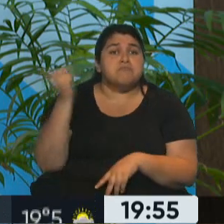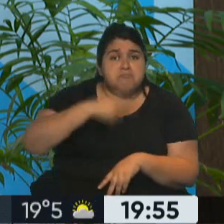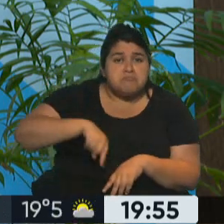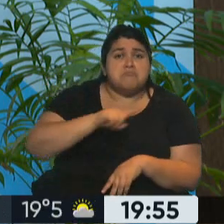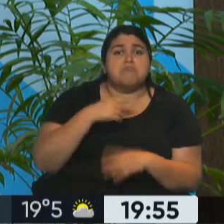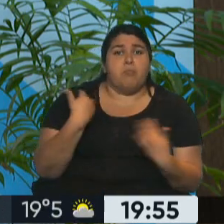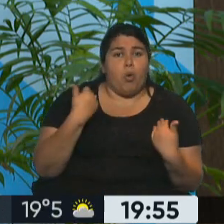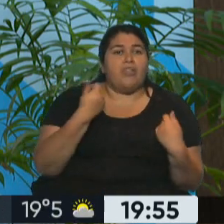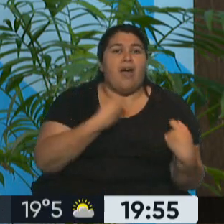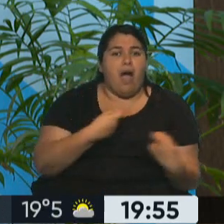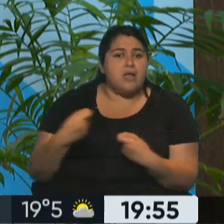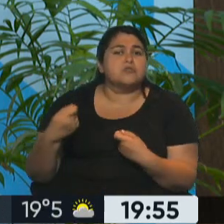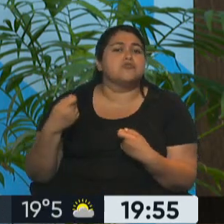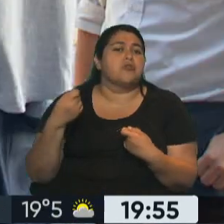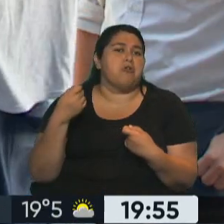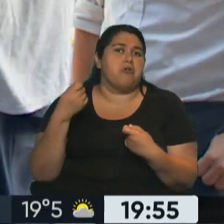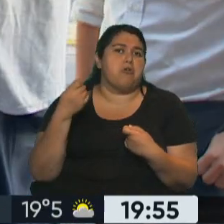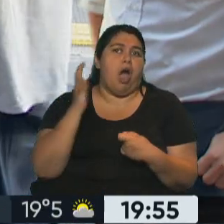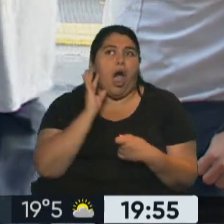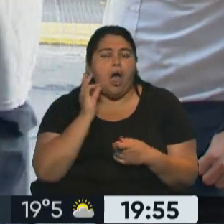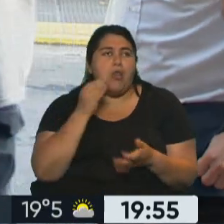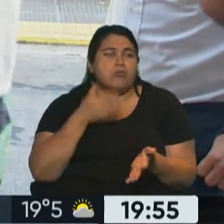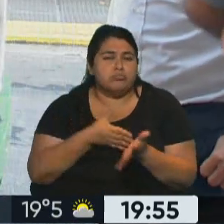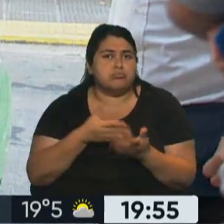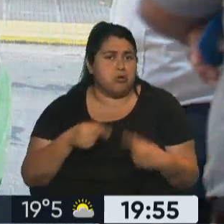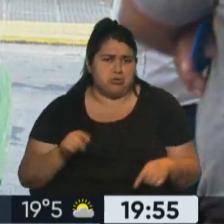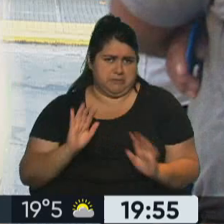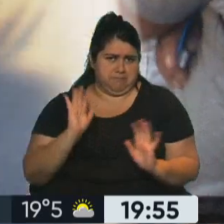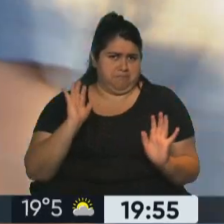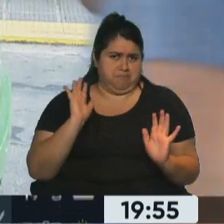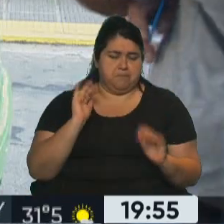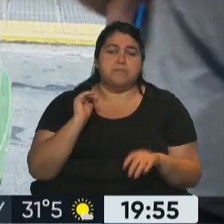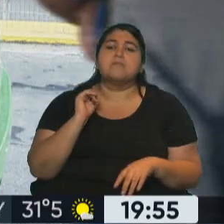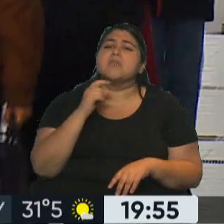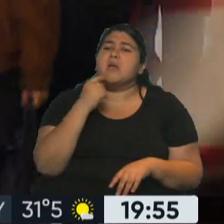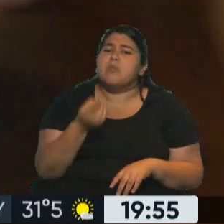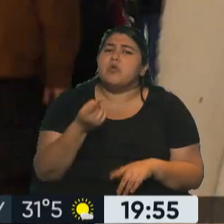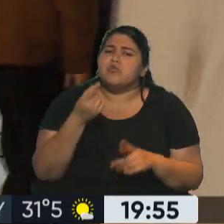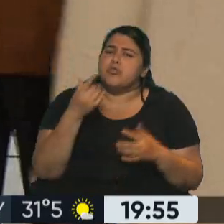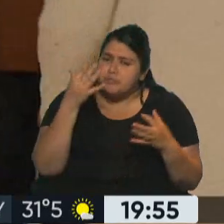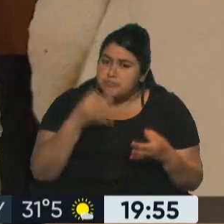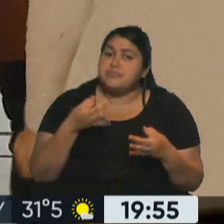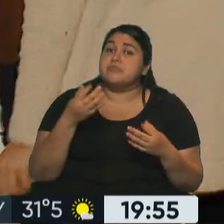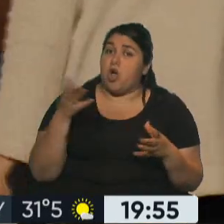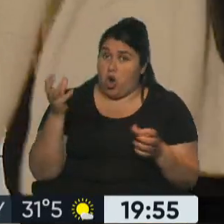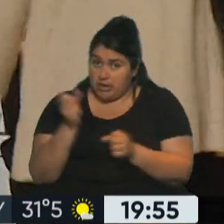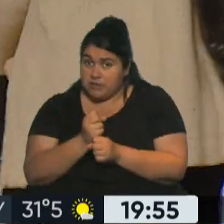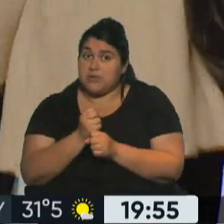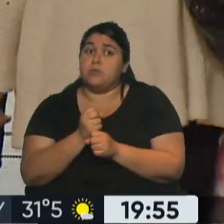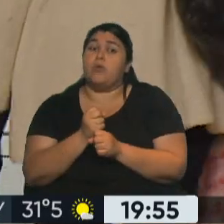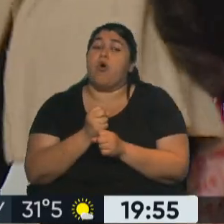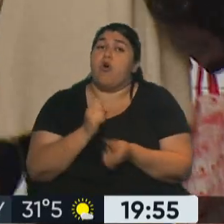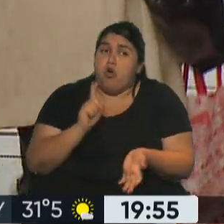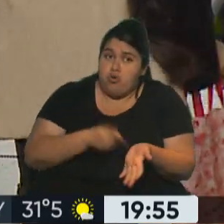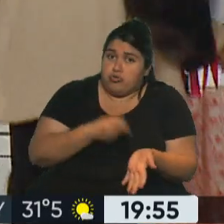el costo del boleto no sea un inconveniente al momento de ir a votar. ¿Qué tipo de transporte automotor? ¿Colectivo urbano, suburbano, micros de